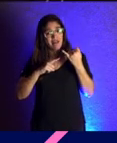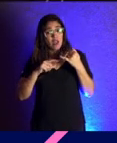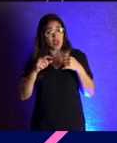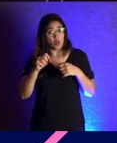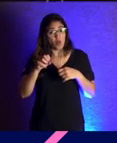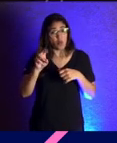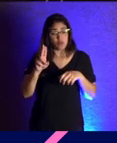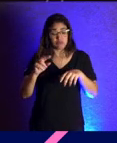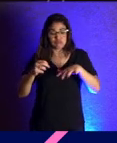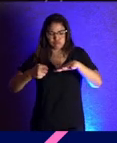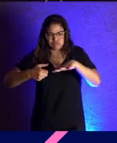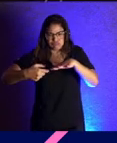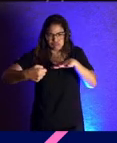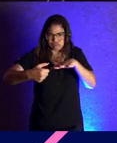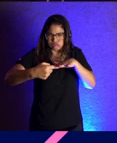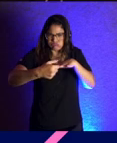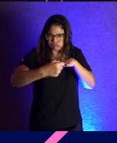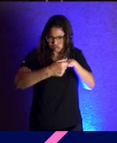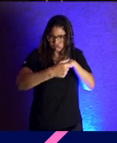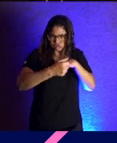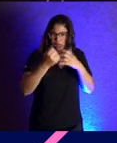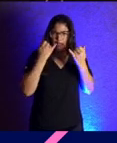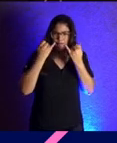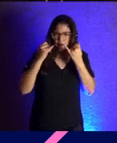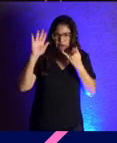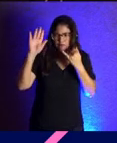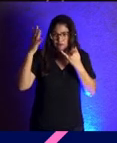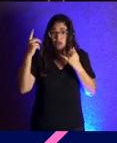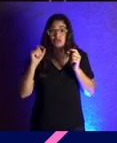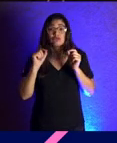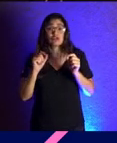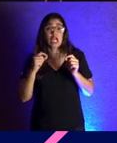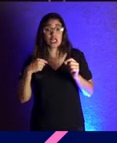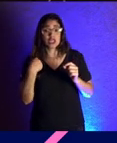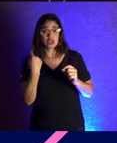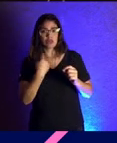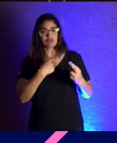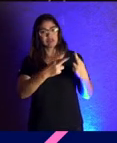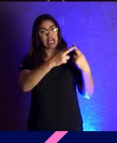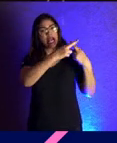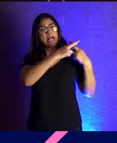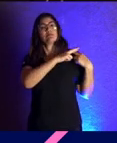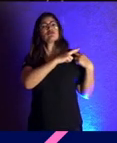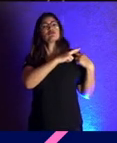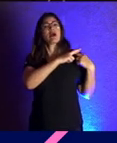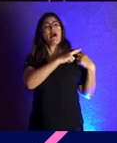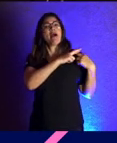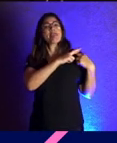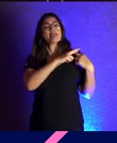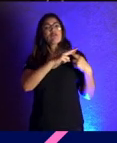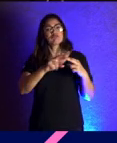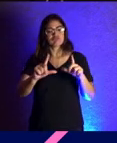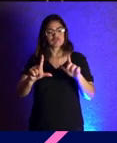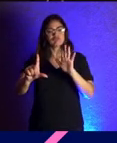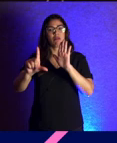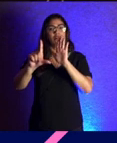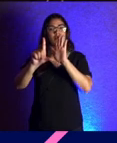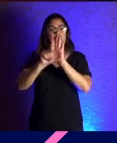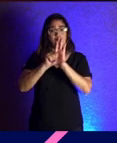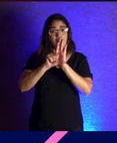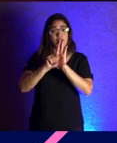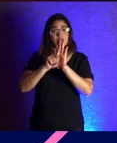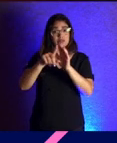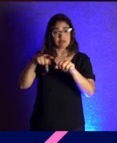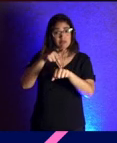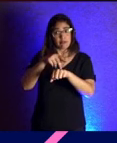un acto vamos a ser responsables de la gente de la gente la gente va a aceptar